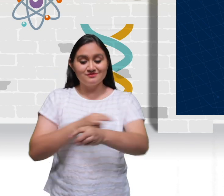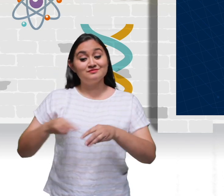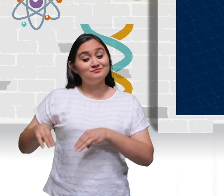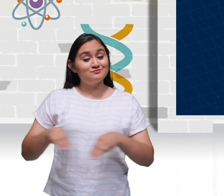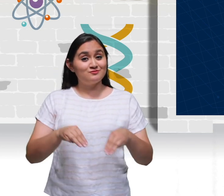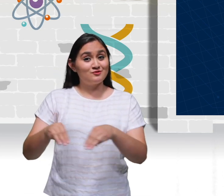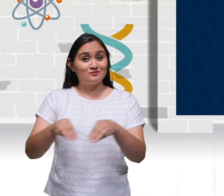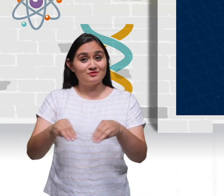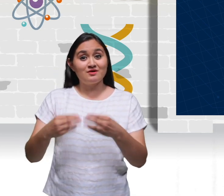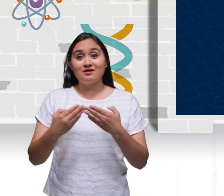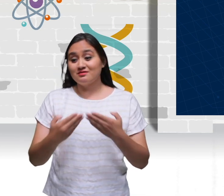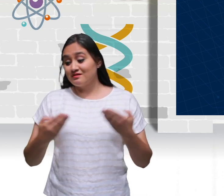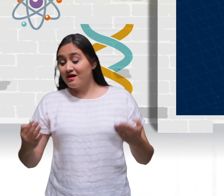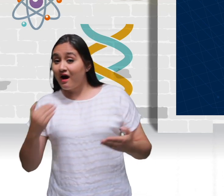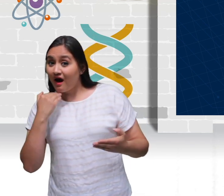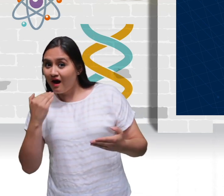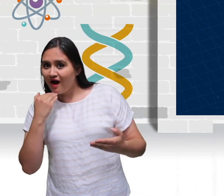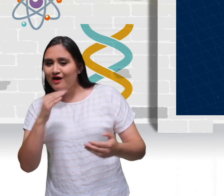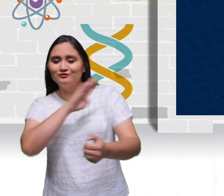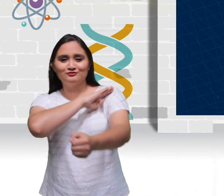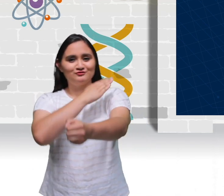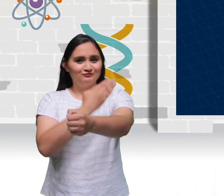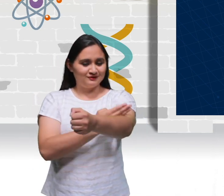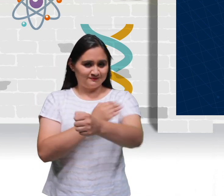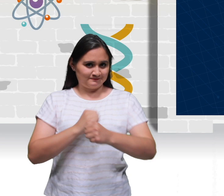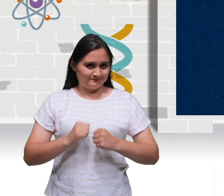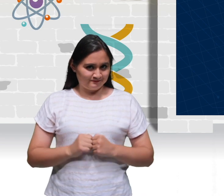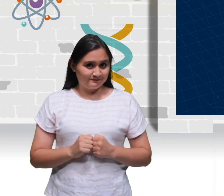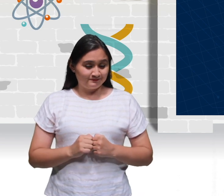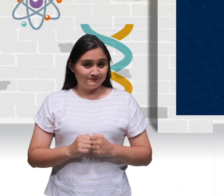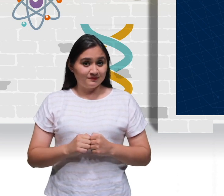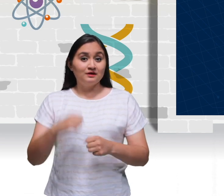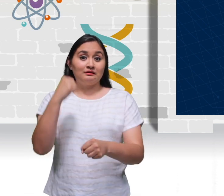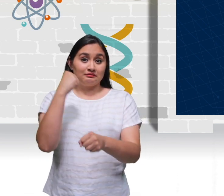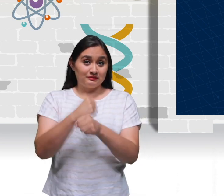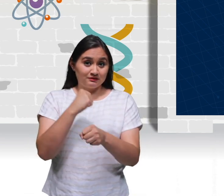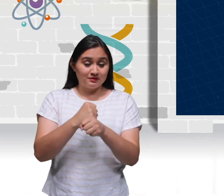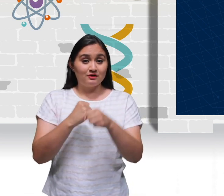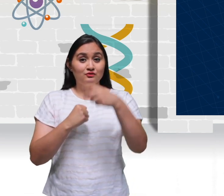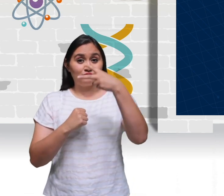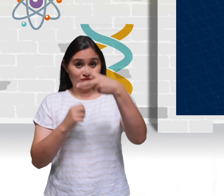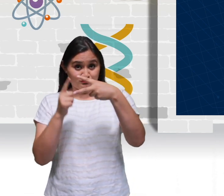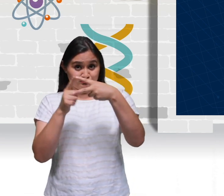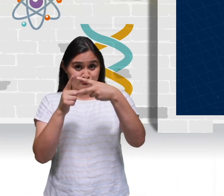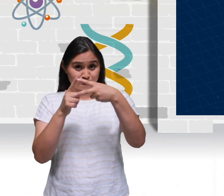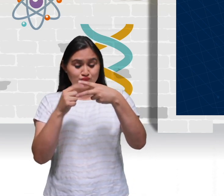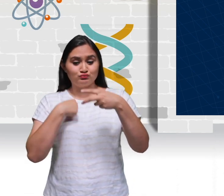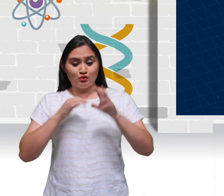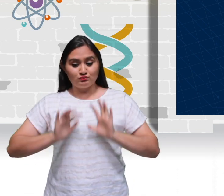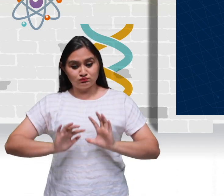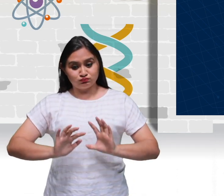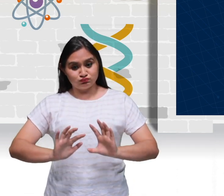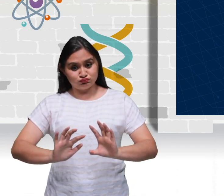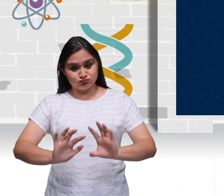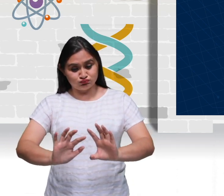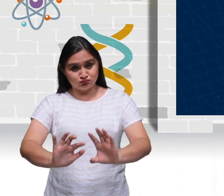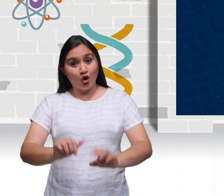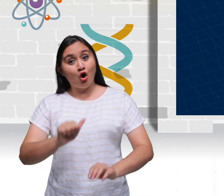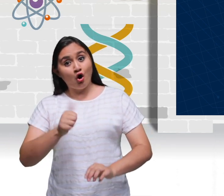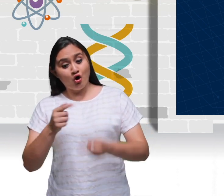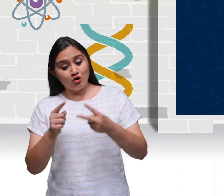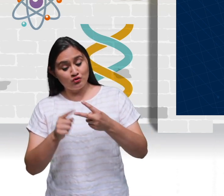el movimiento de algo debido a esa fuerza, que existen trabajos motores a favor del movimiento,